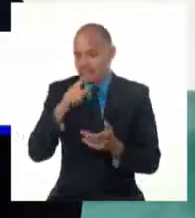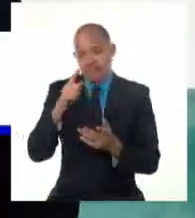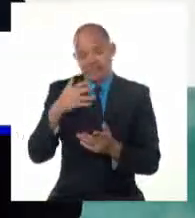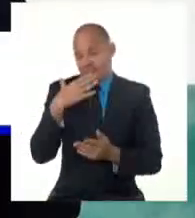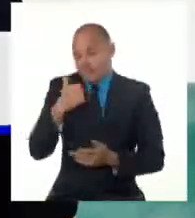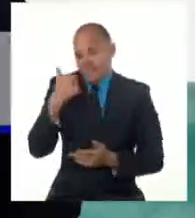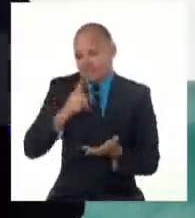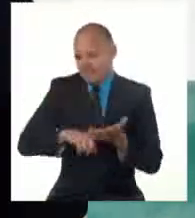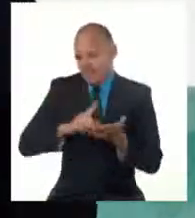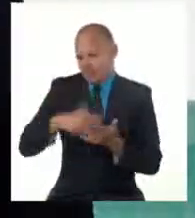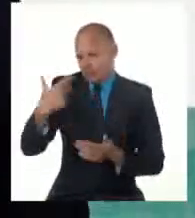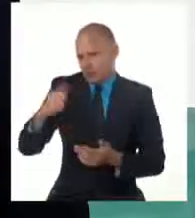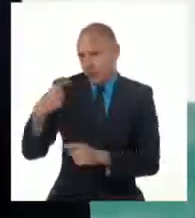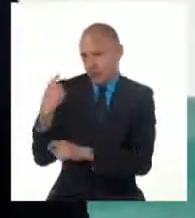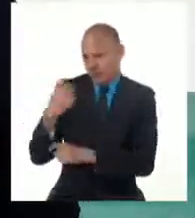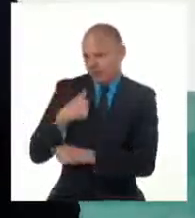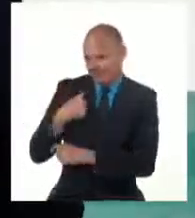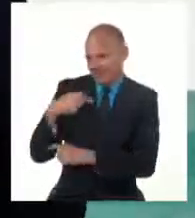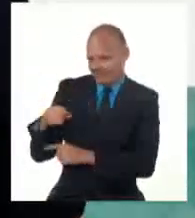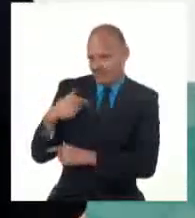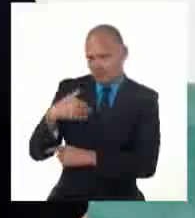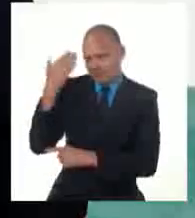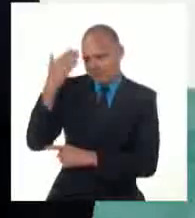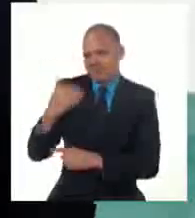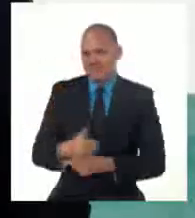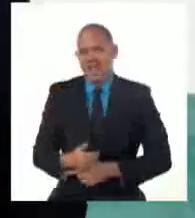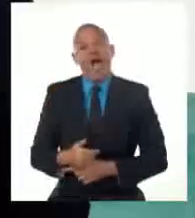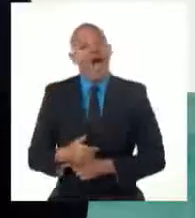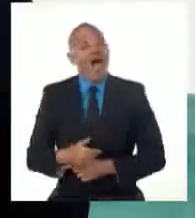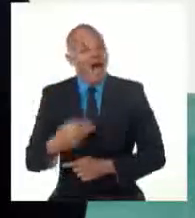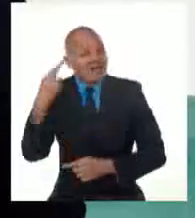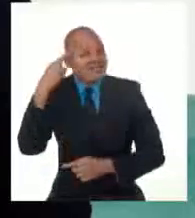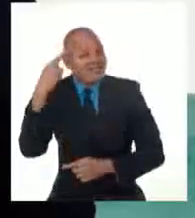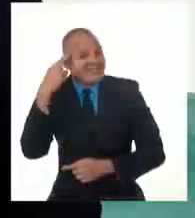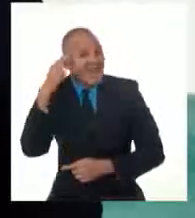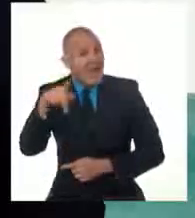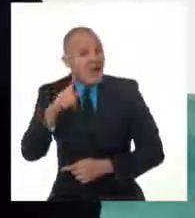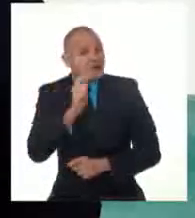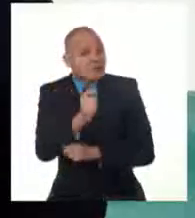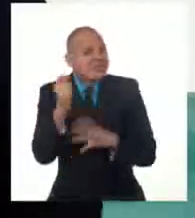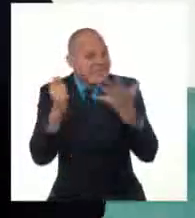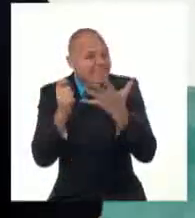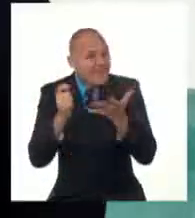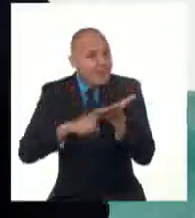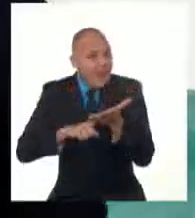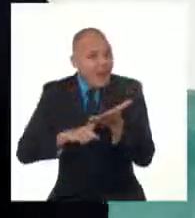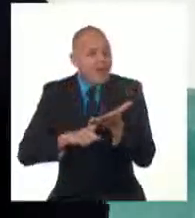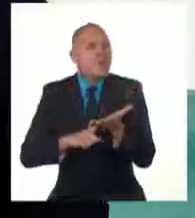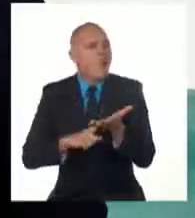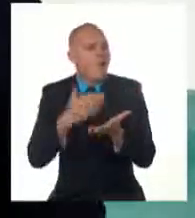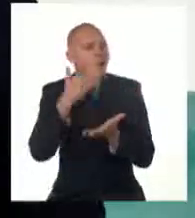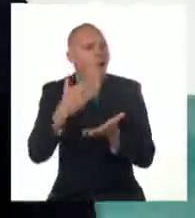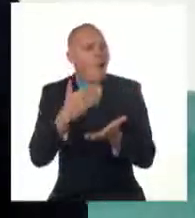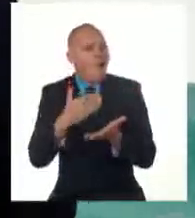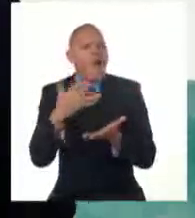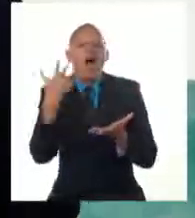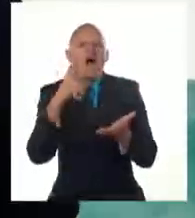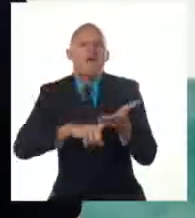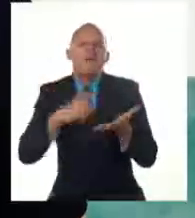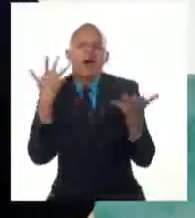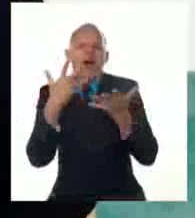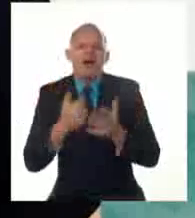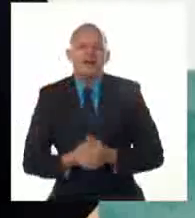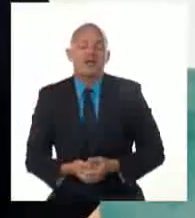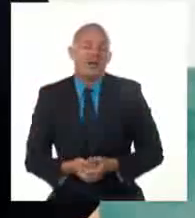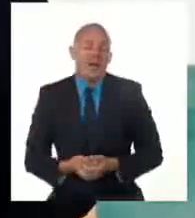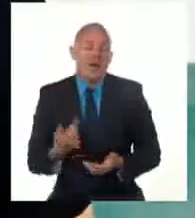agradezco mucho a él por mi resultado. Qué bueno decirle a todo el pueblo de Cuba que el mejor maestro, como tú dices, lo tienes en la casa. ¿Y quién es exactamente tu papá? Mi padre,